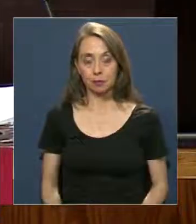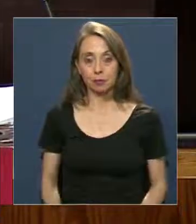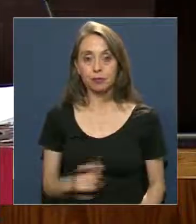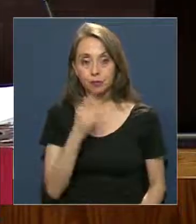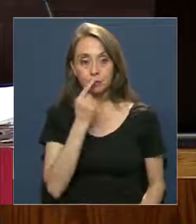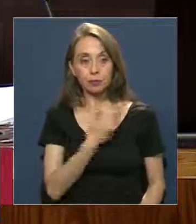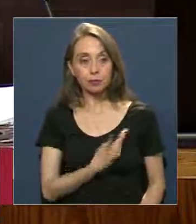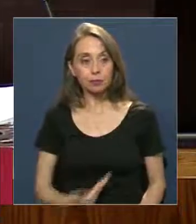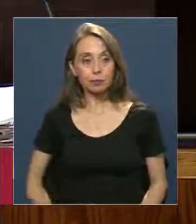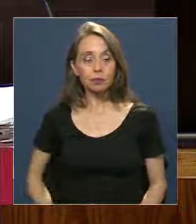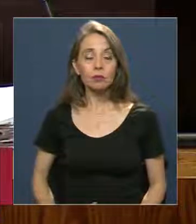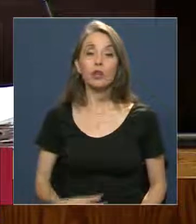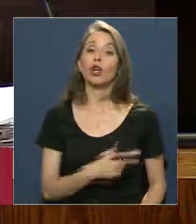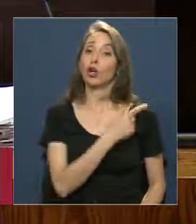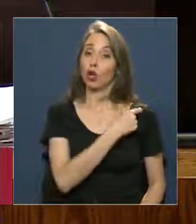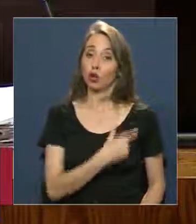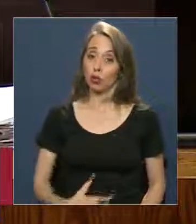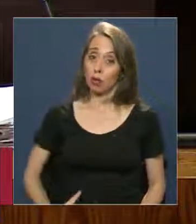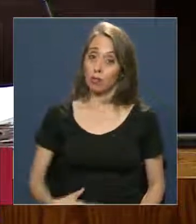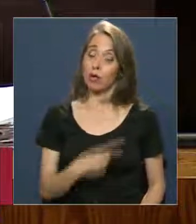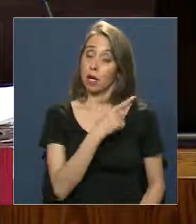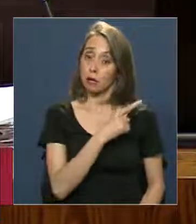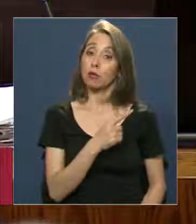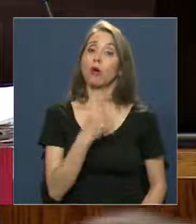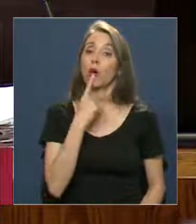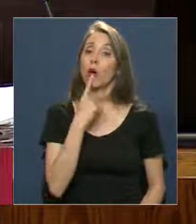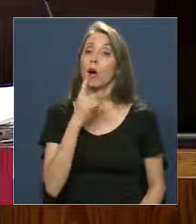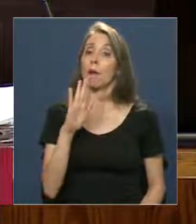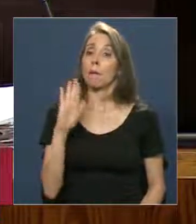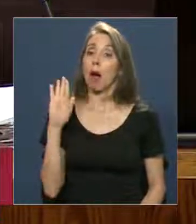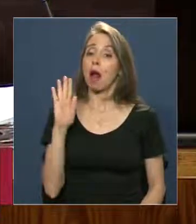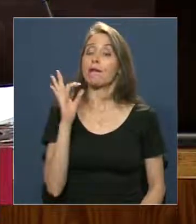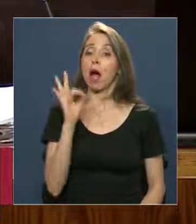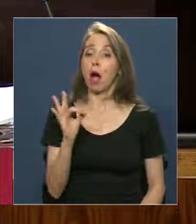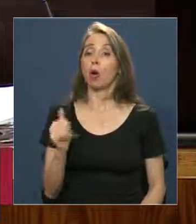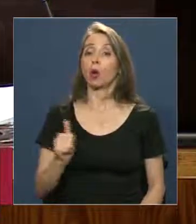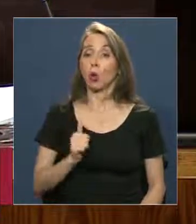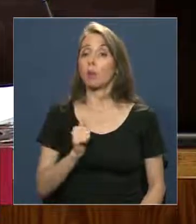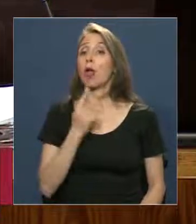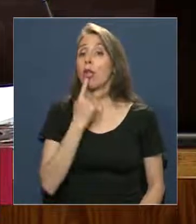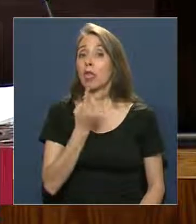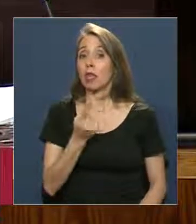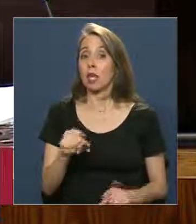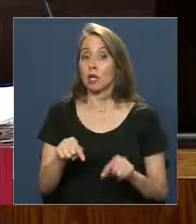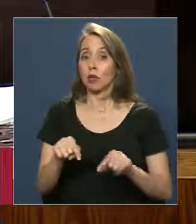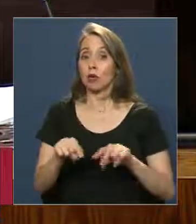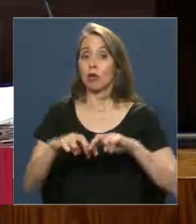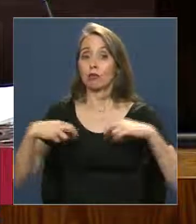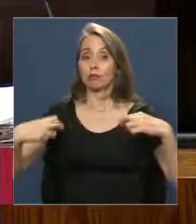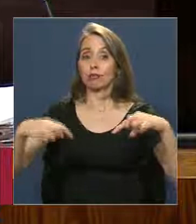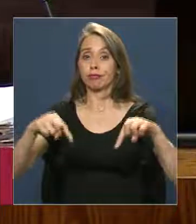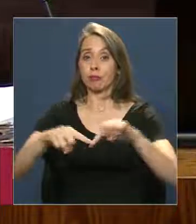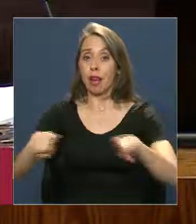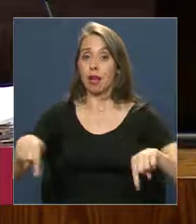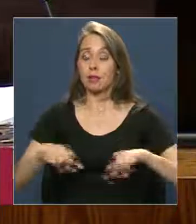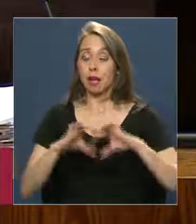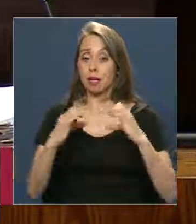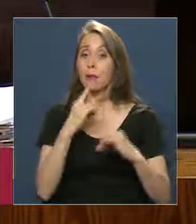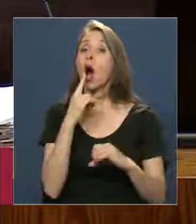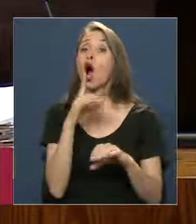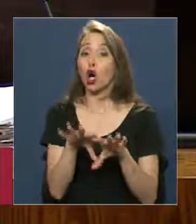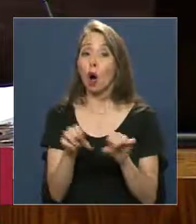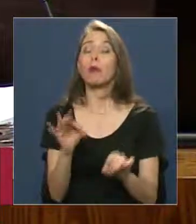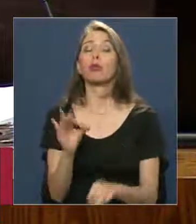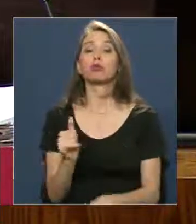presidente, cumple el Ejecutivo con su palabra, con su compromiso expresada en esta sala hace algunos días atrás,